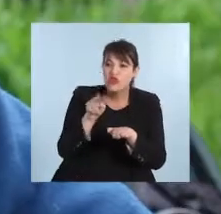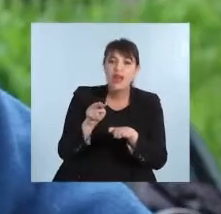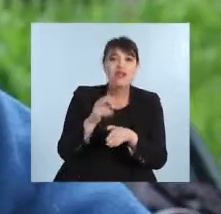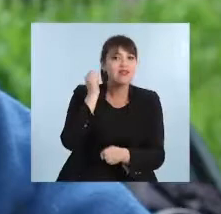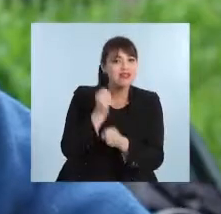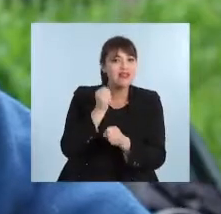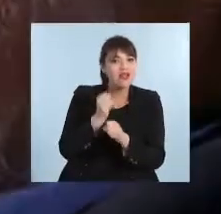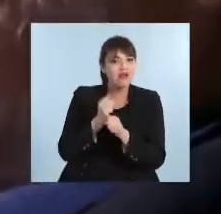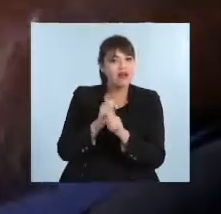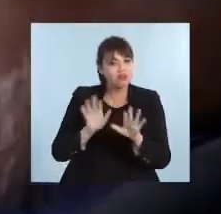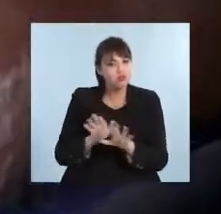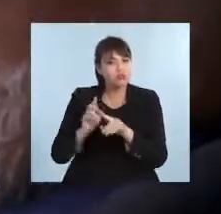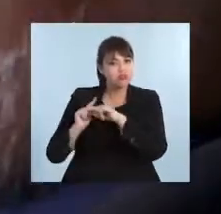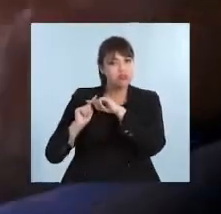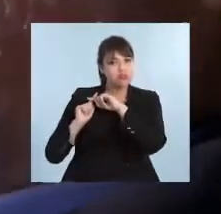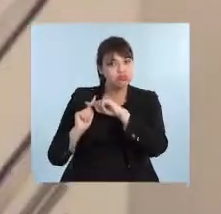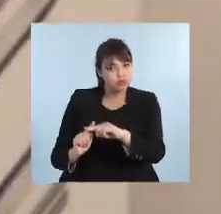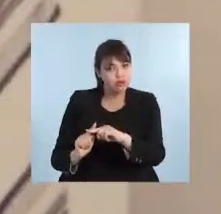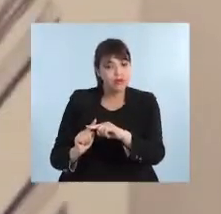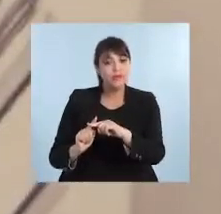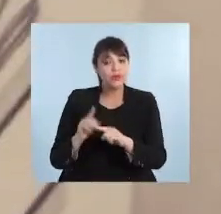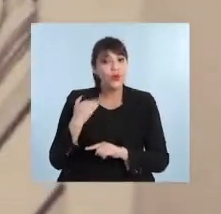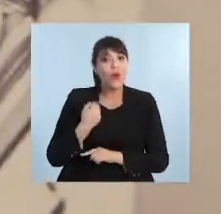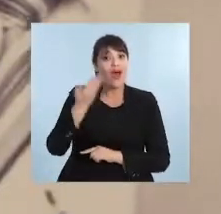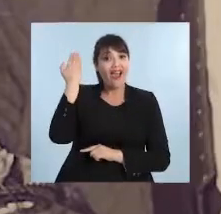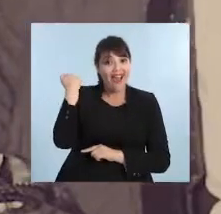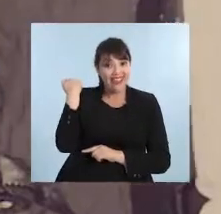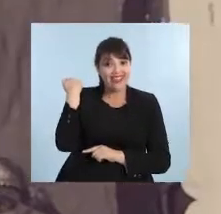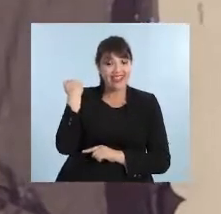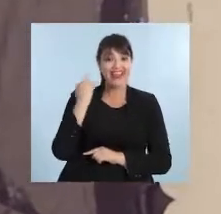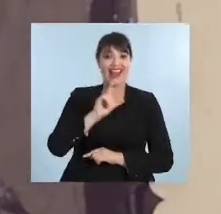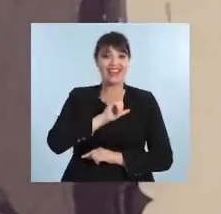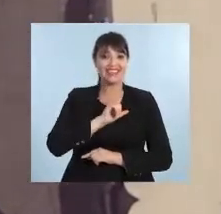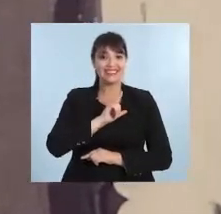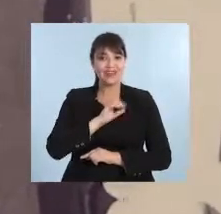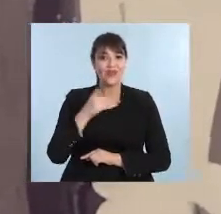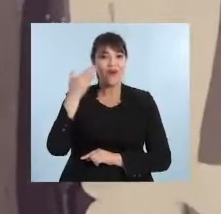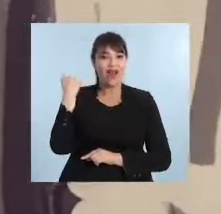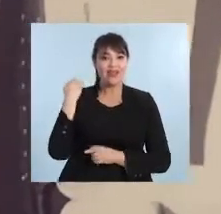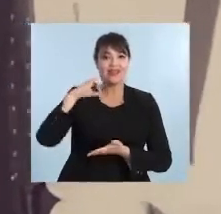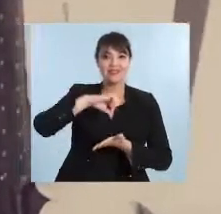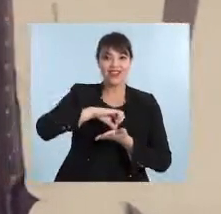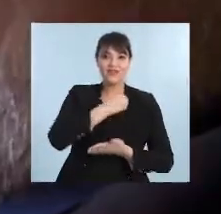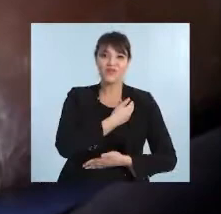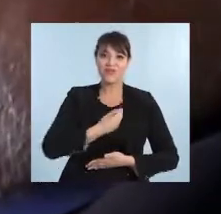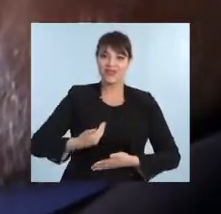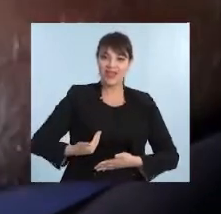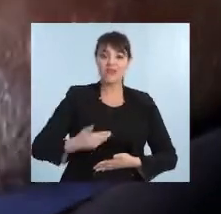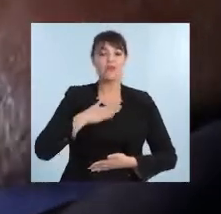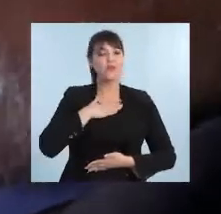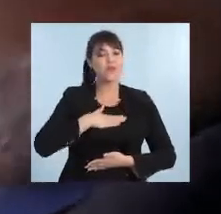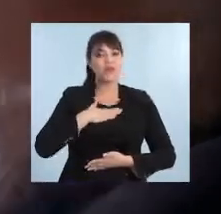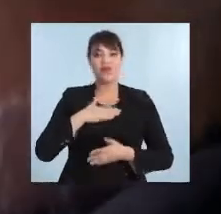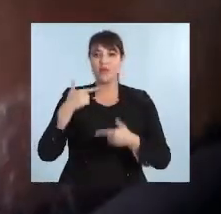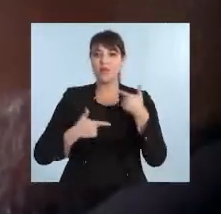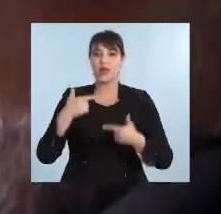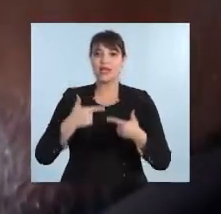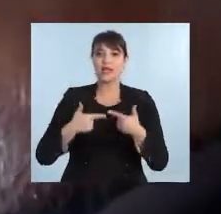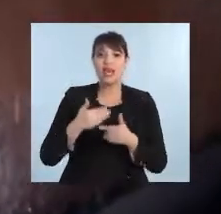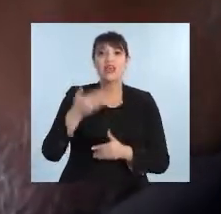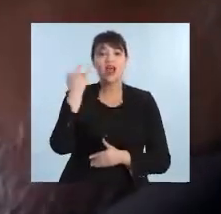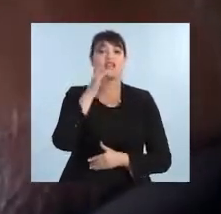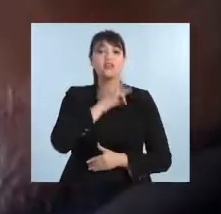que pelaba el ajo para trabajar. Mis sueños liceanos, cuando era presidente del centro alumno, era la posibilidad de una carrera política. Además, era un Chile